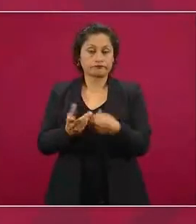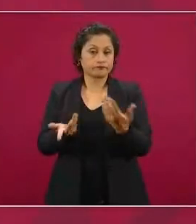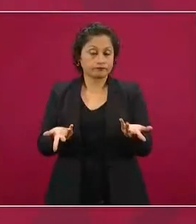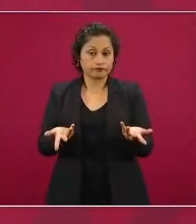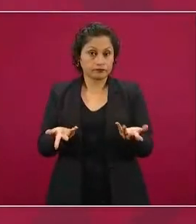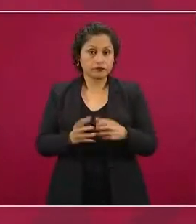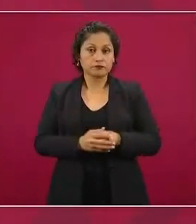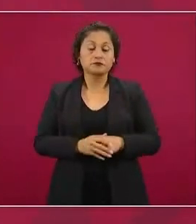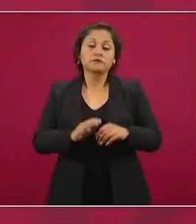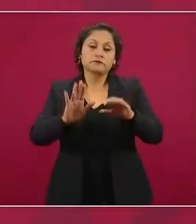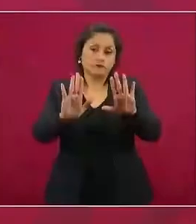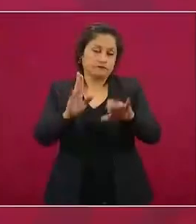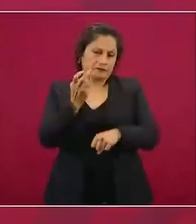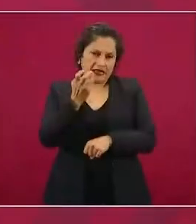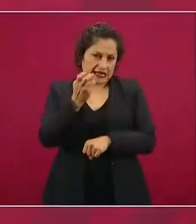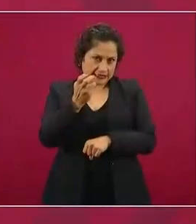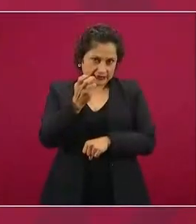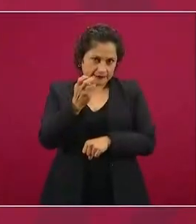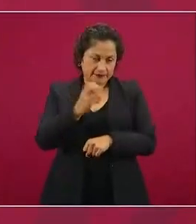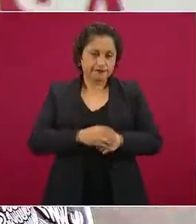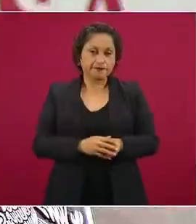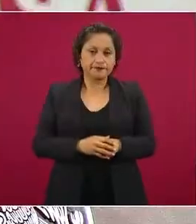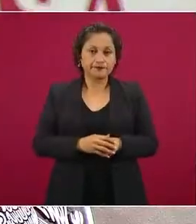Como un dato concreto.